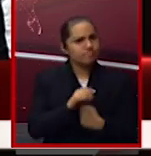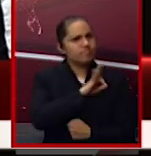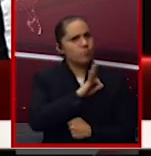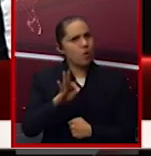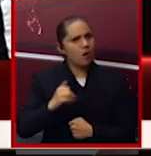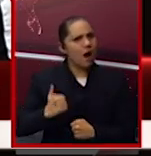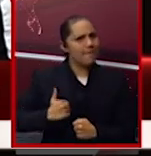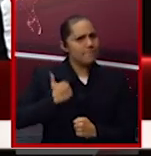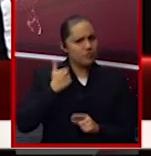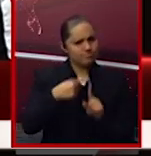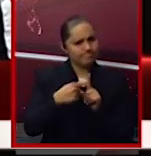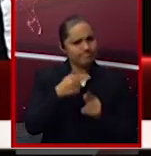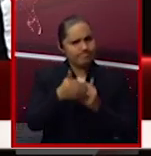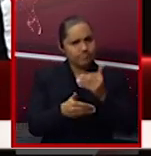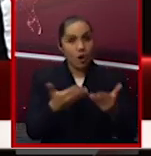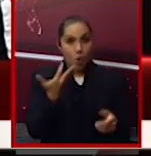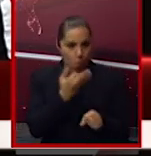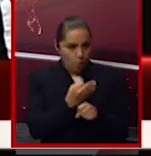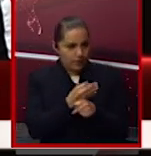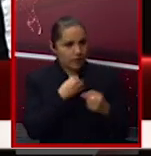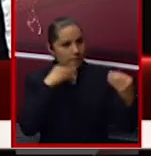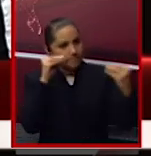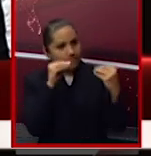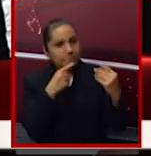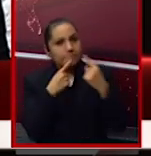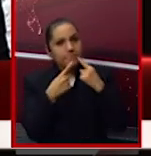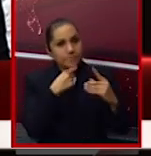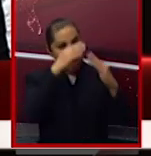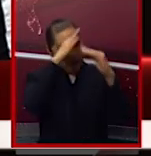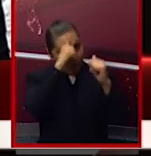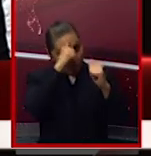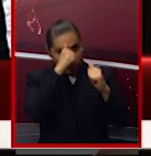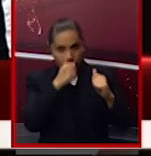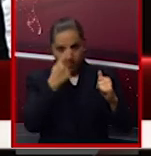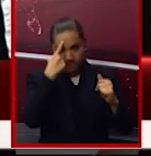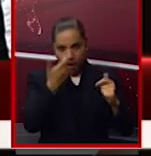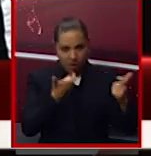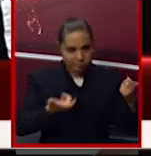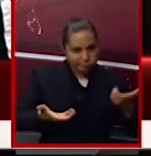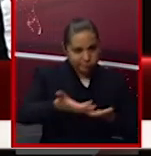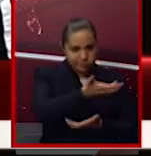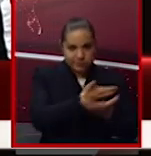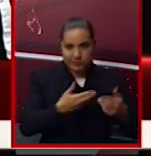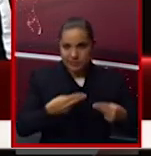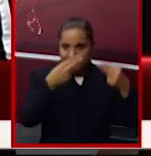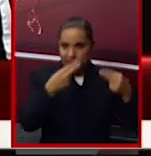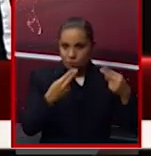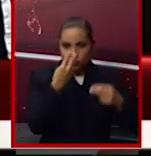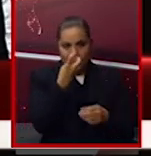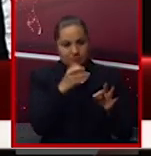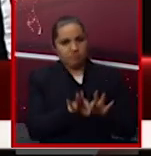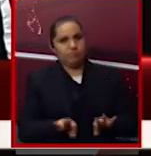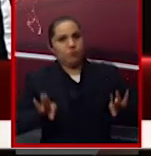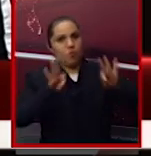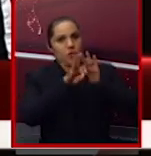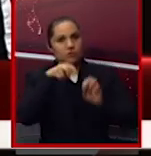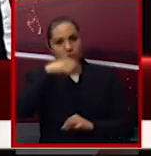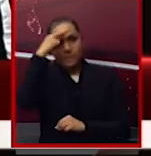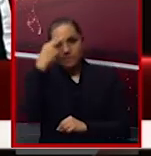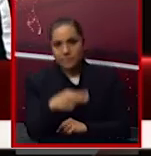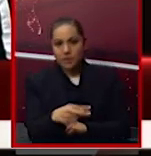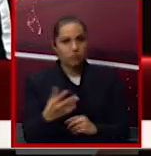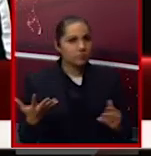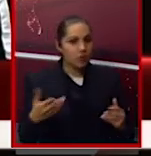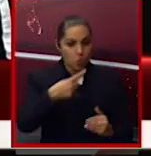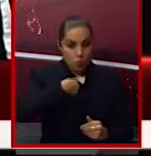en la renegociación del acuerdo comercial más importante que tiene nuestro país. En el Grupo Parlamentario de